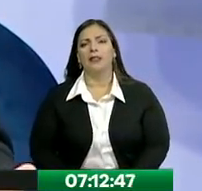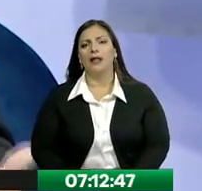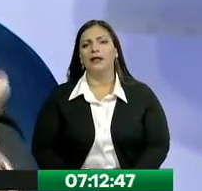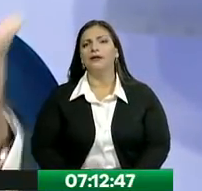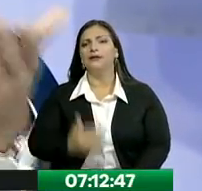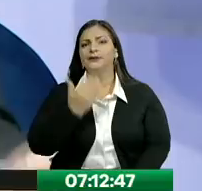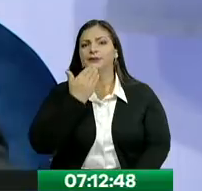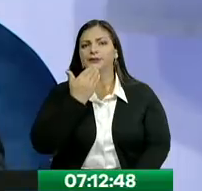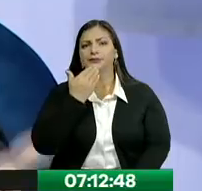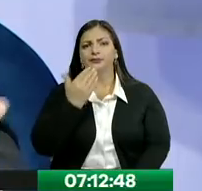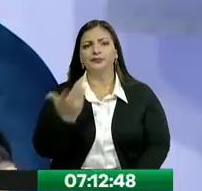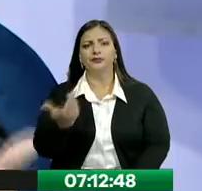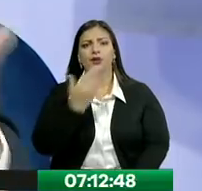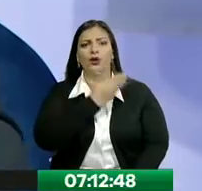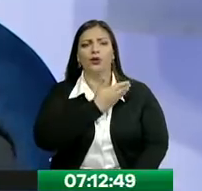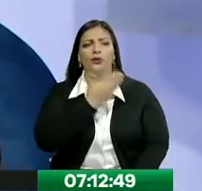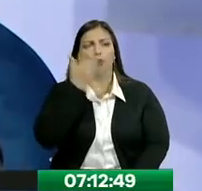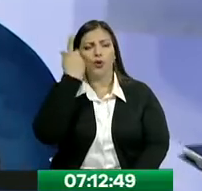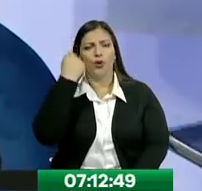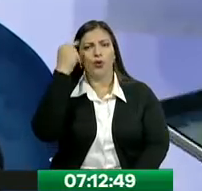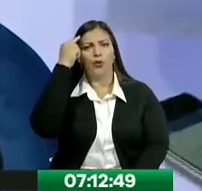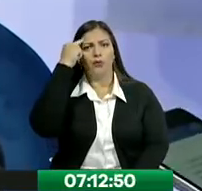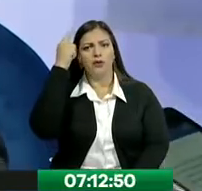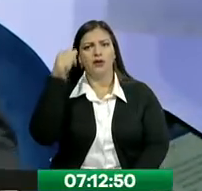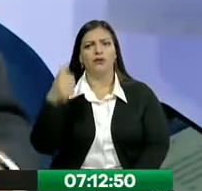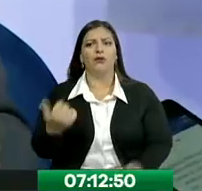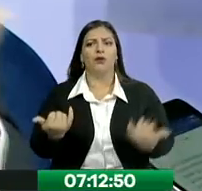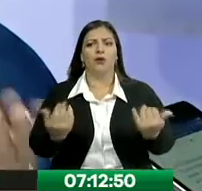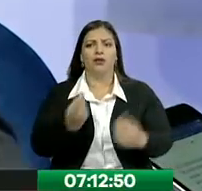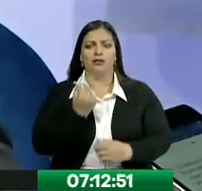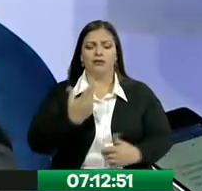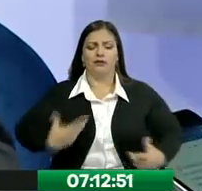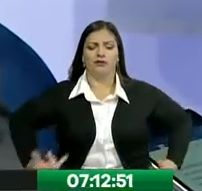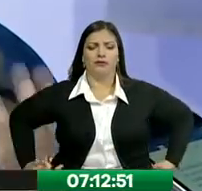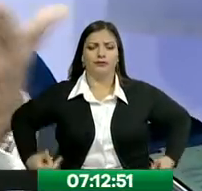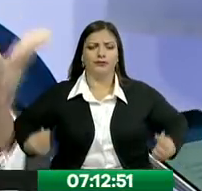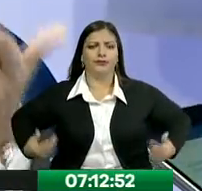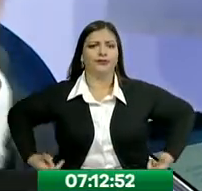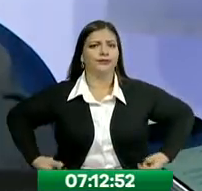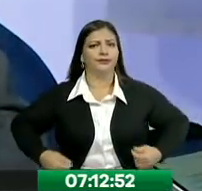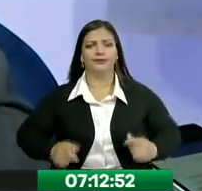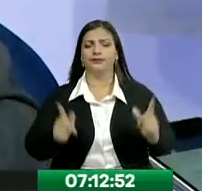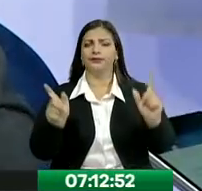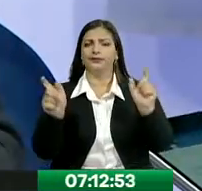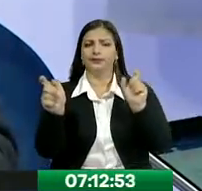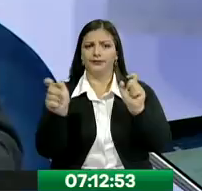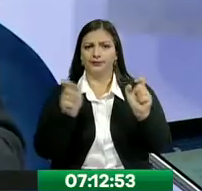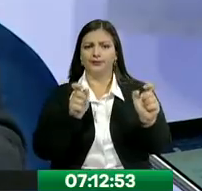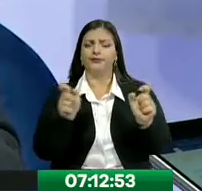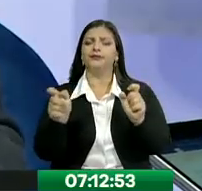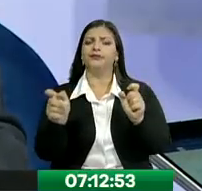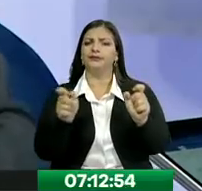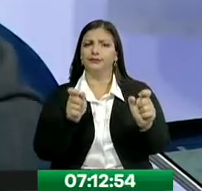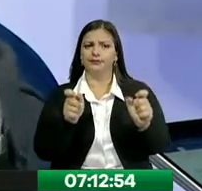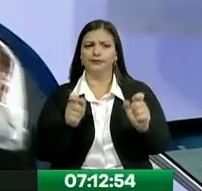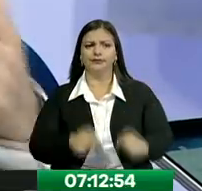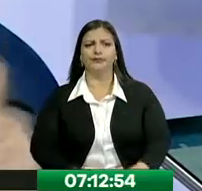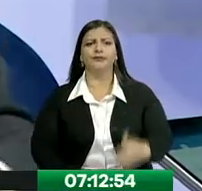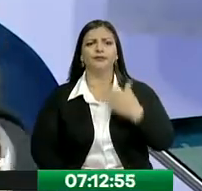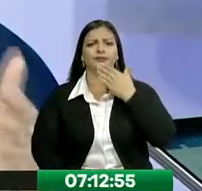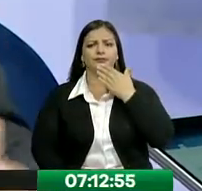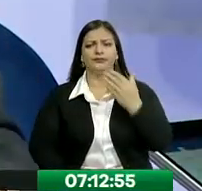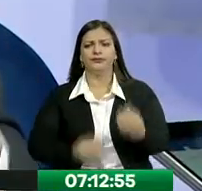públicos, definitivamente son correctos. Evidentemente que tiene que el gobierno tomar medidas para